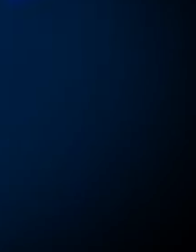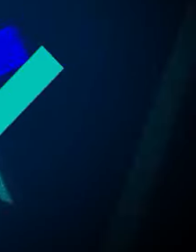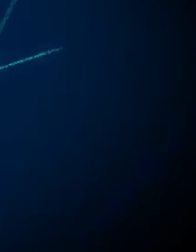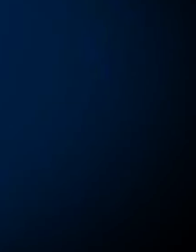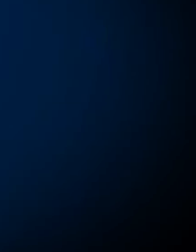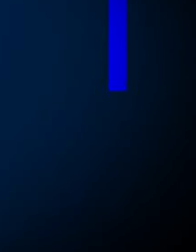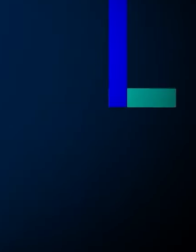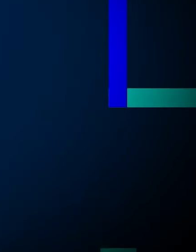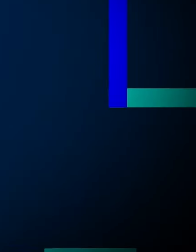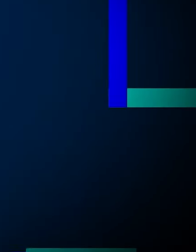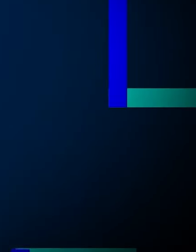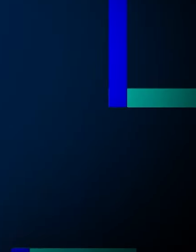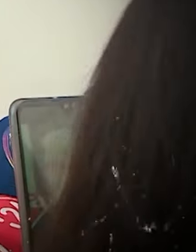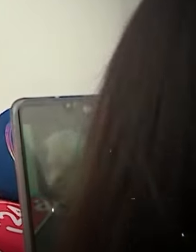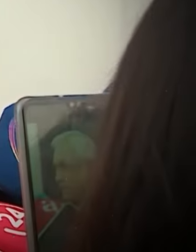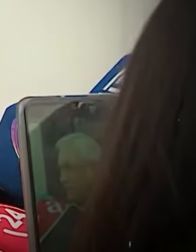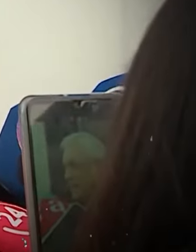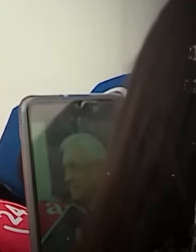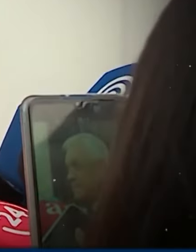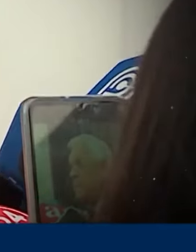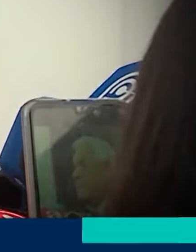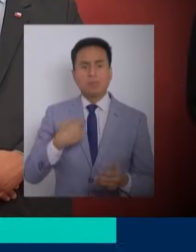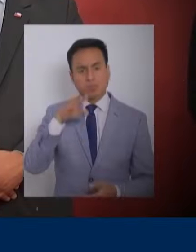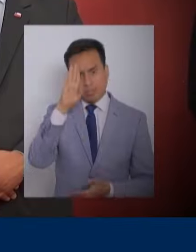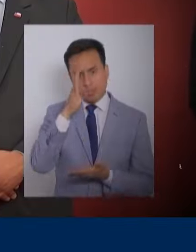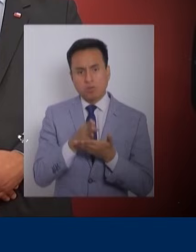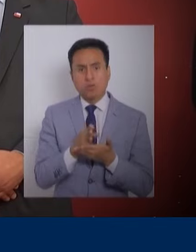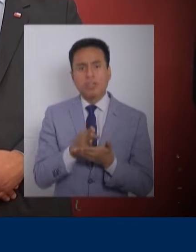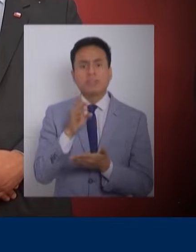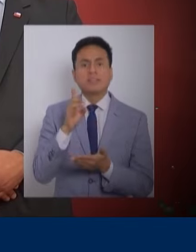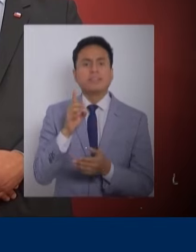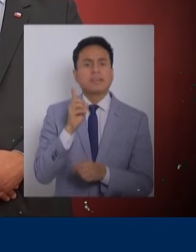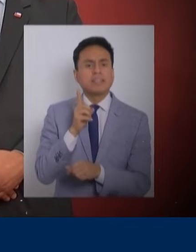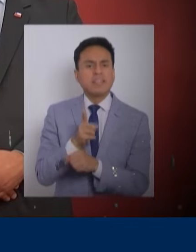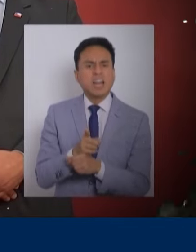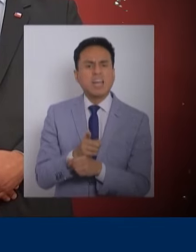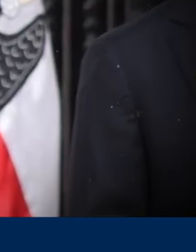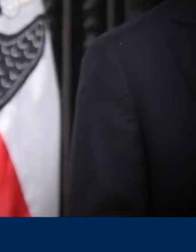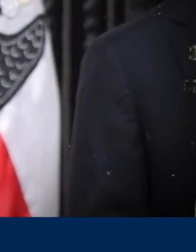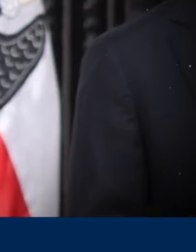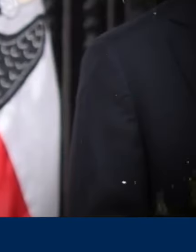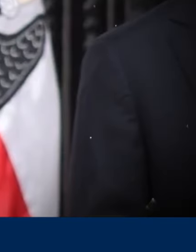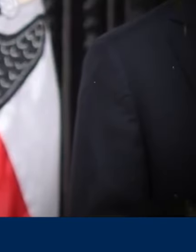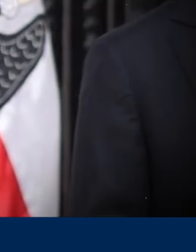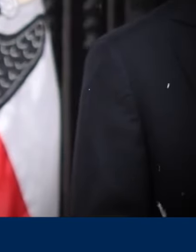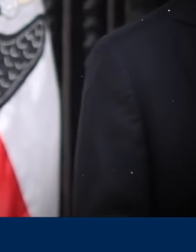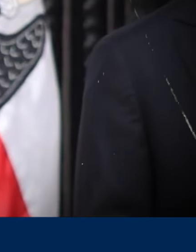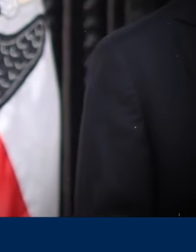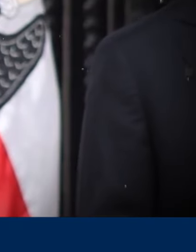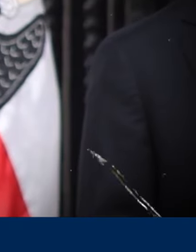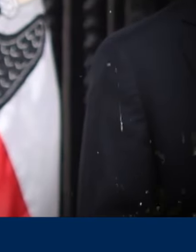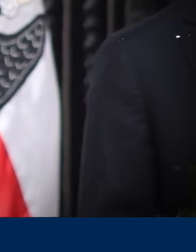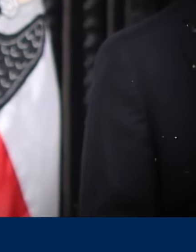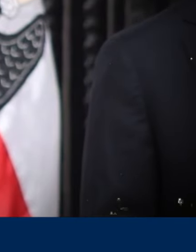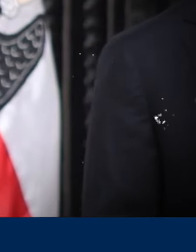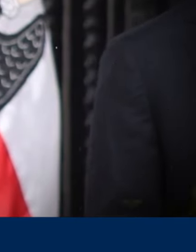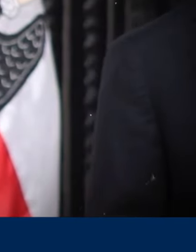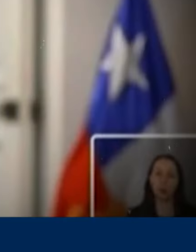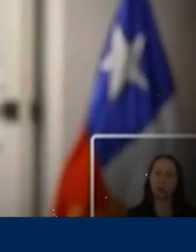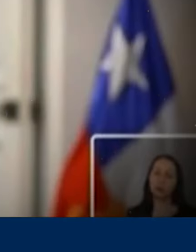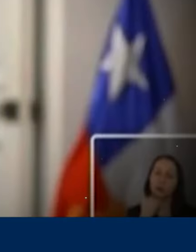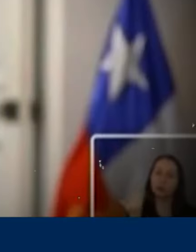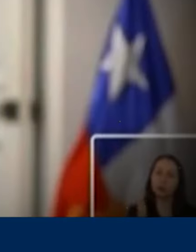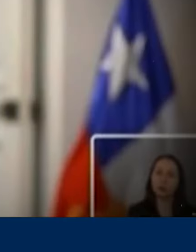Hoy, en Milagros Leiva Entrevista. Falleció el expresidente de Chile, Sebastián Piñera, en un accidente de